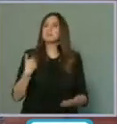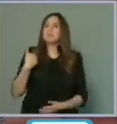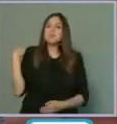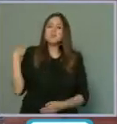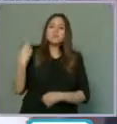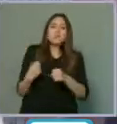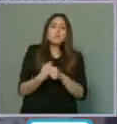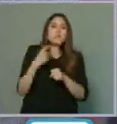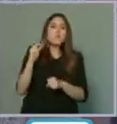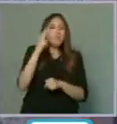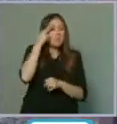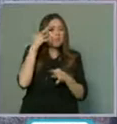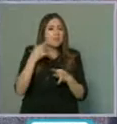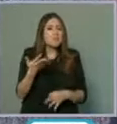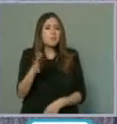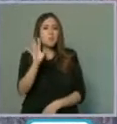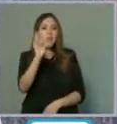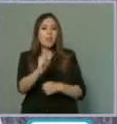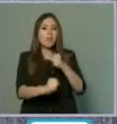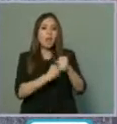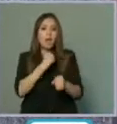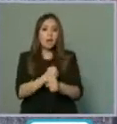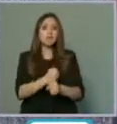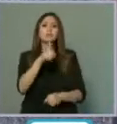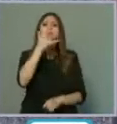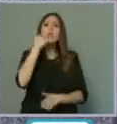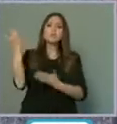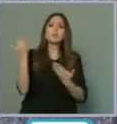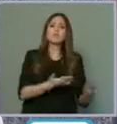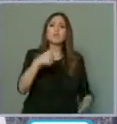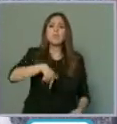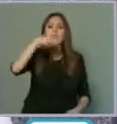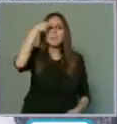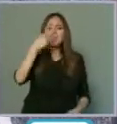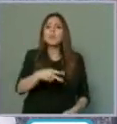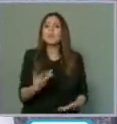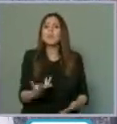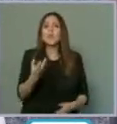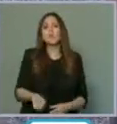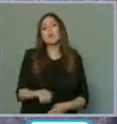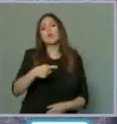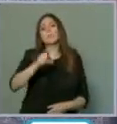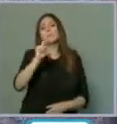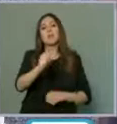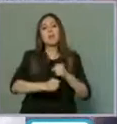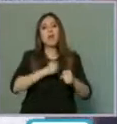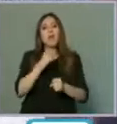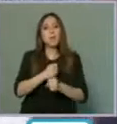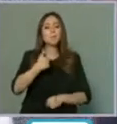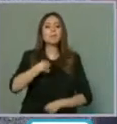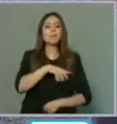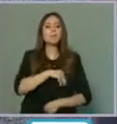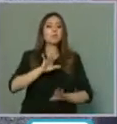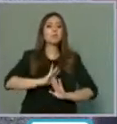algunos 40 años seguro. ¿Y aquí en Guau. México cuánto tienes? 20 años. 20 años ya. 20 años, ya mis hijos son grandes, así